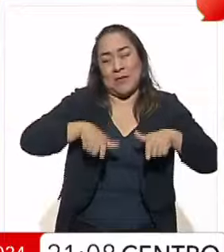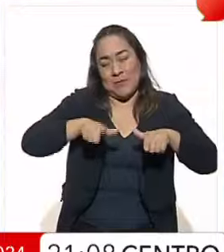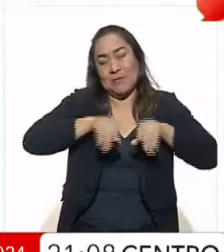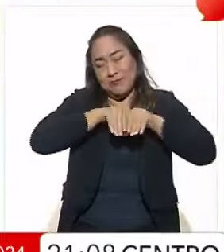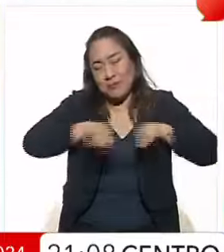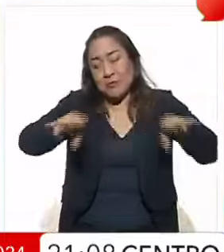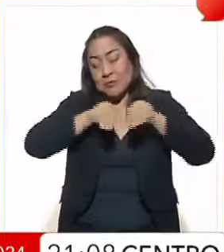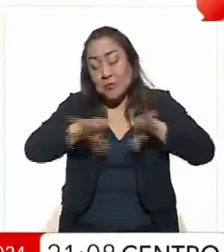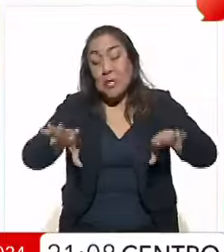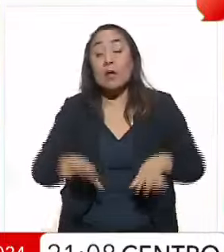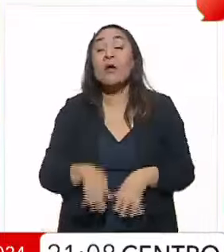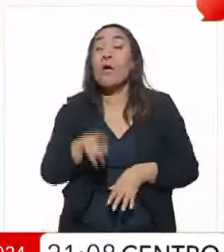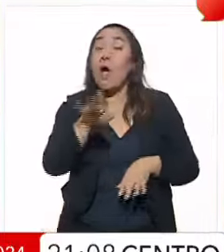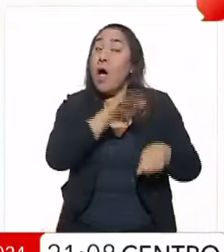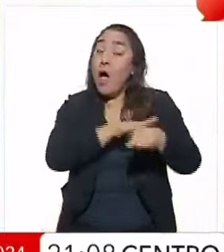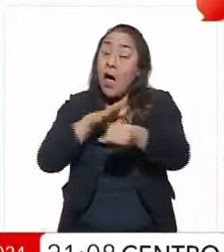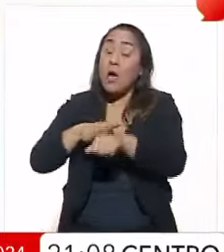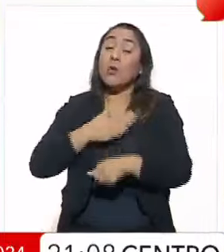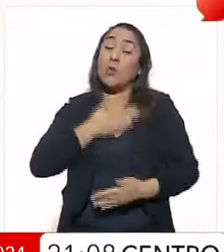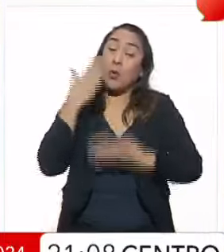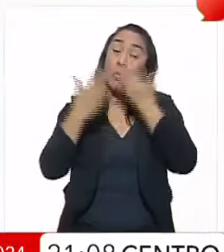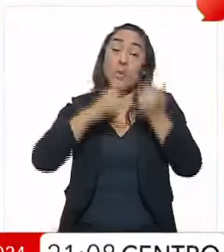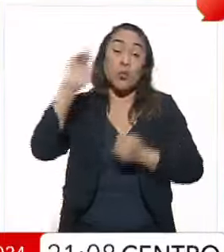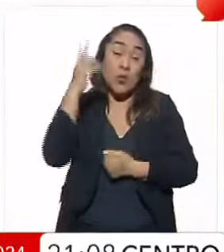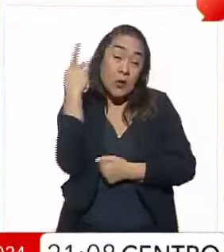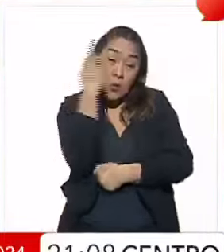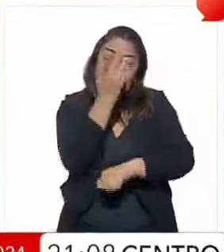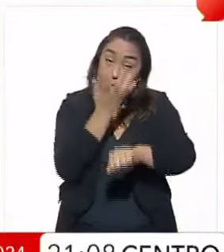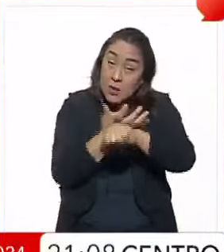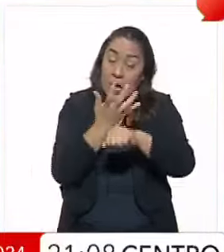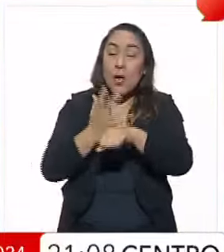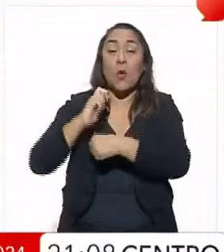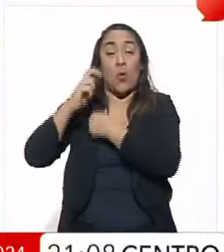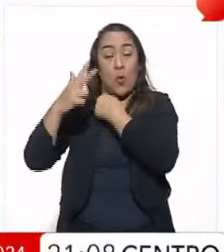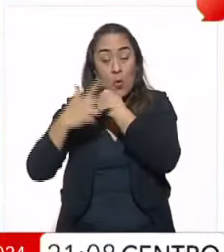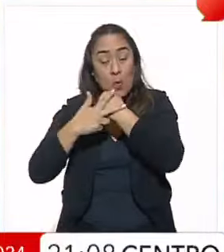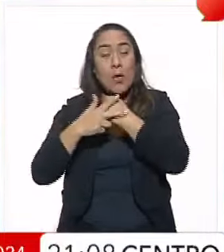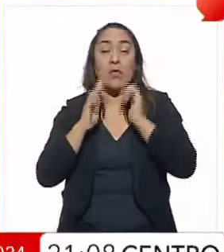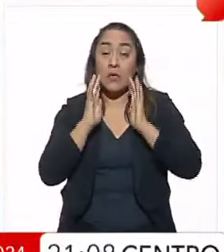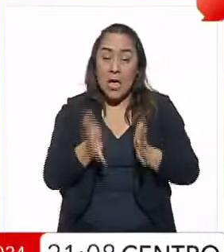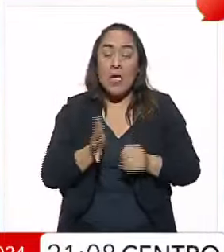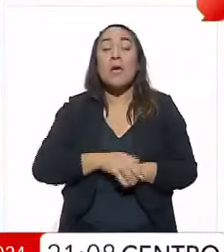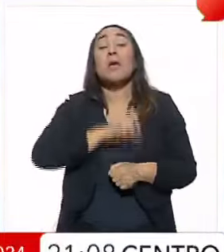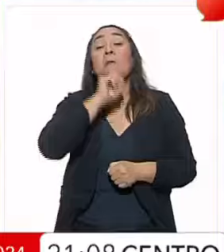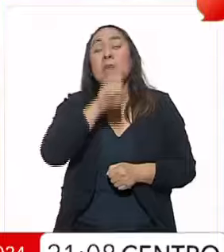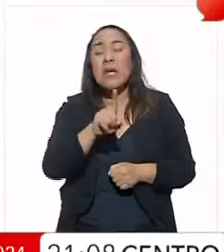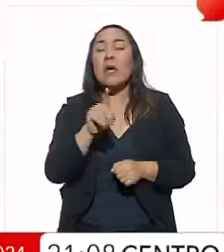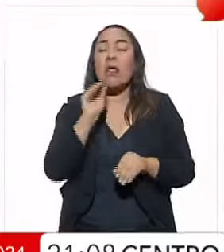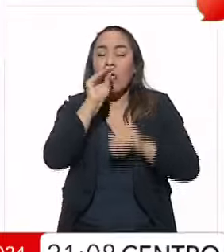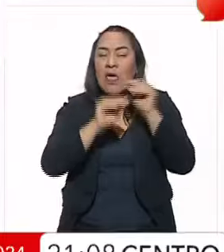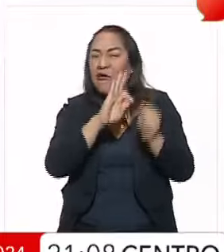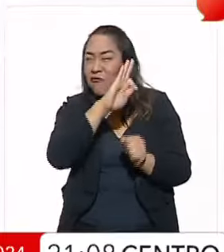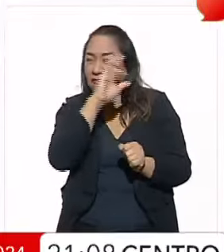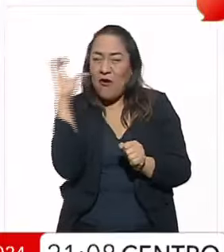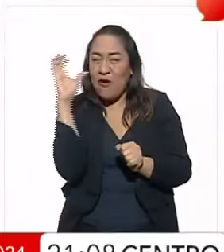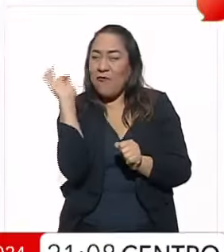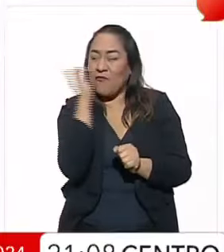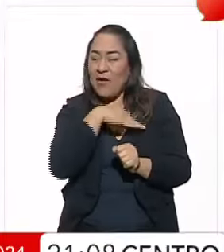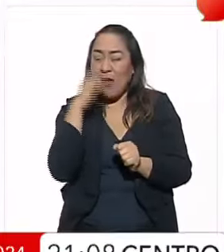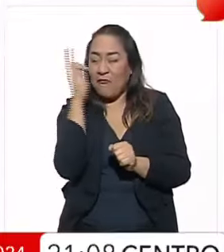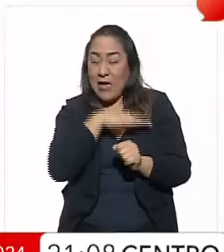sociales, presumía contar con estudios de universidades de Estados Unidos y Europa. Además, alteraba con Photoshop imágenes en